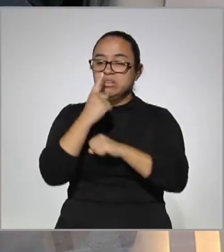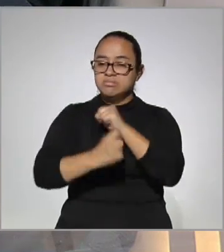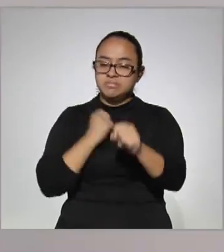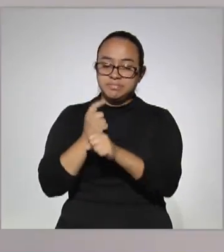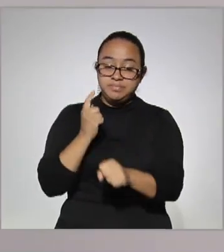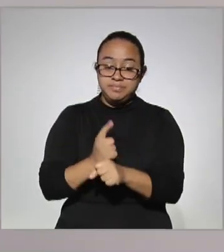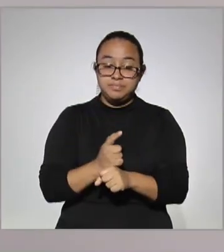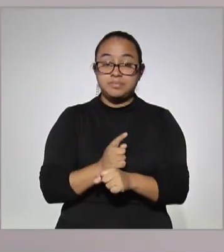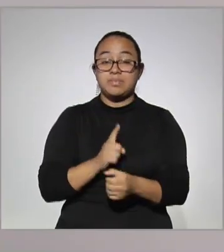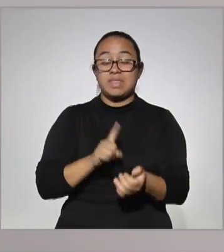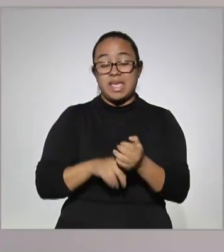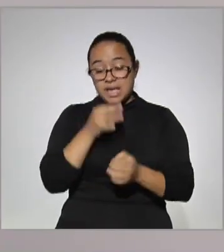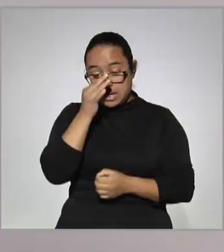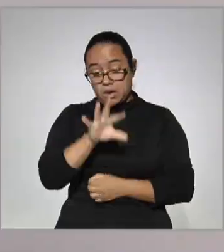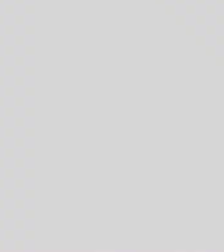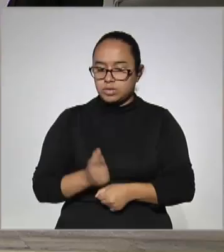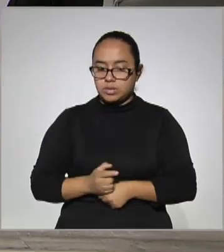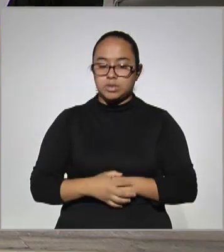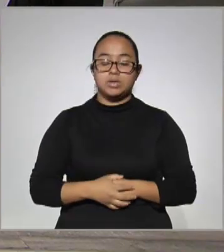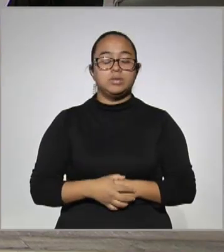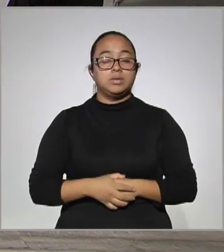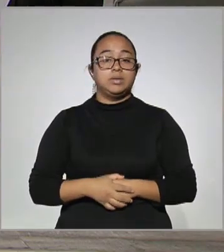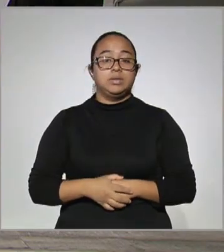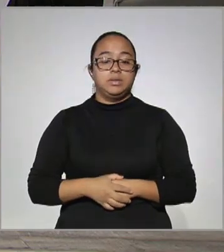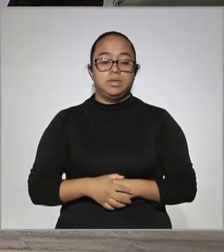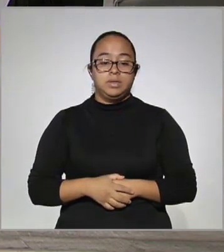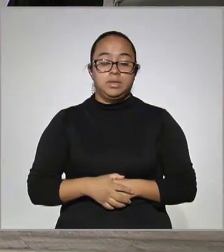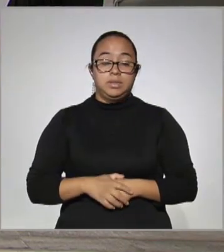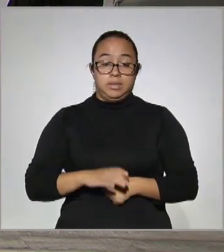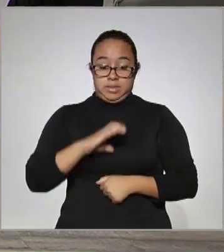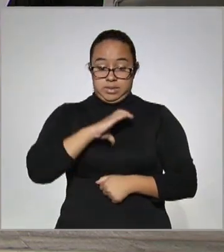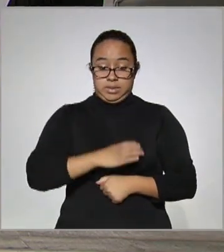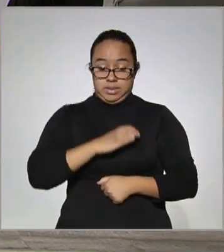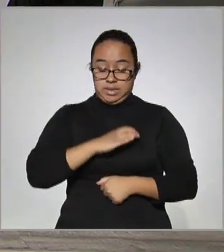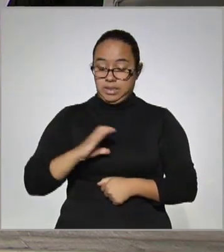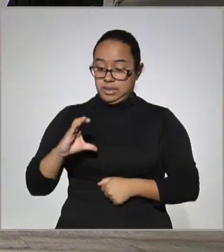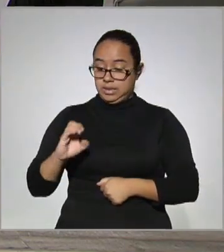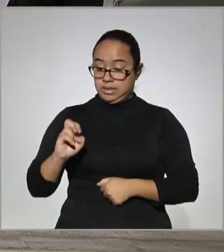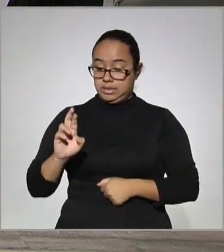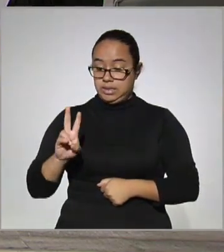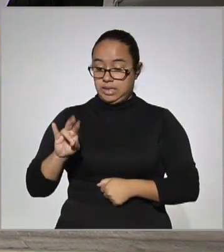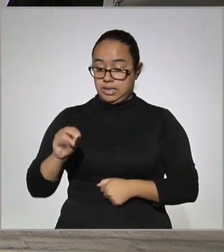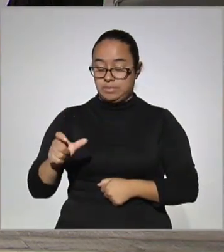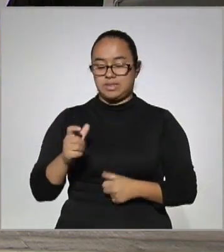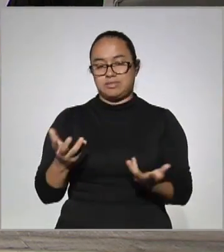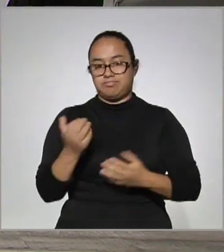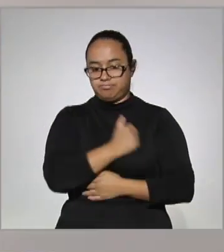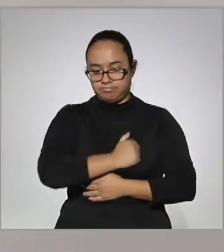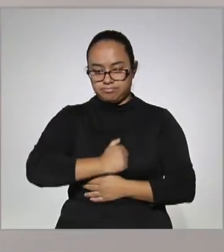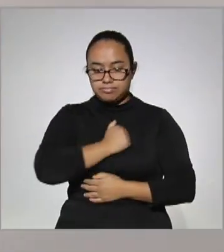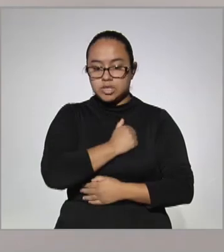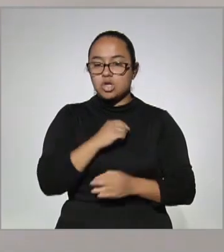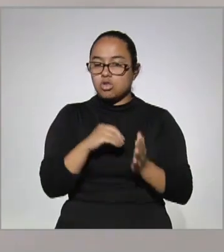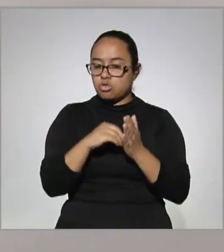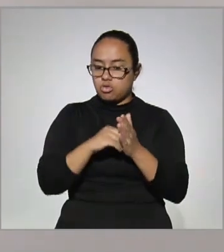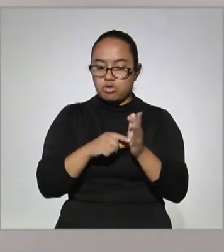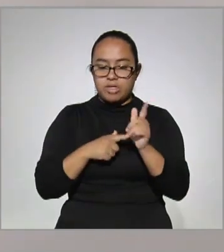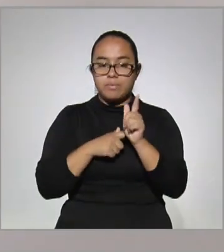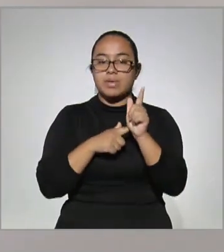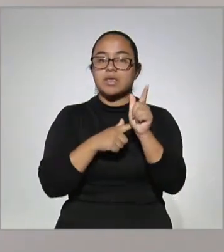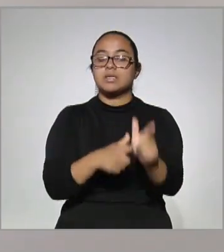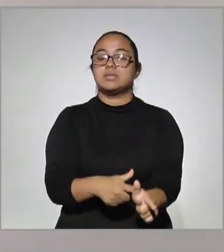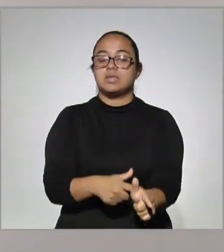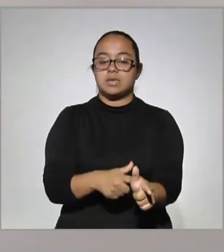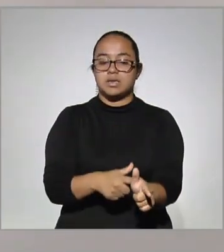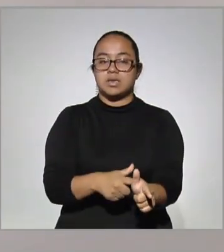casi 4,000 van a fallecer. El cáncer de cérvix desafortunadamente también se sigue presentando en